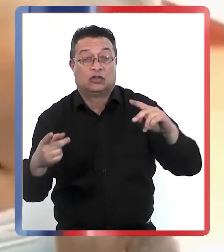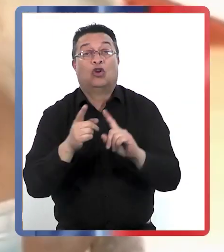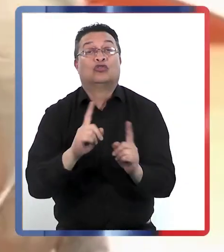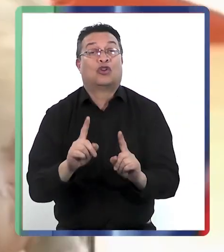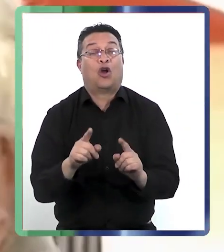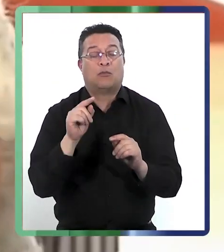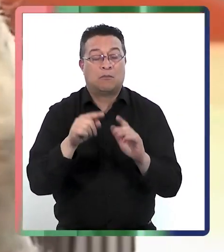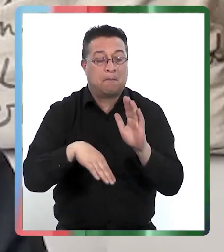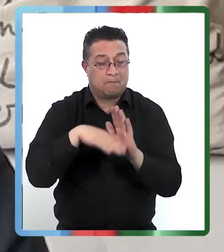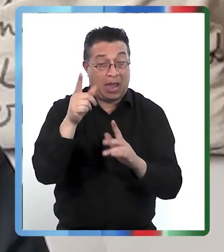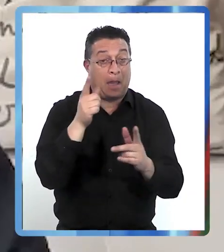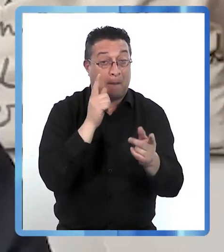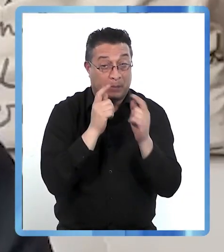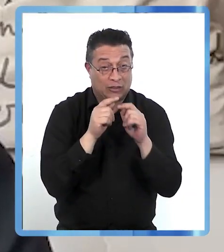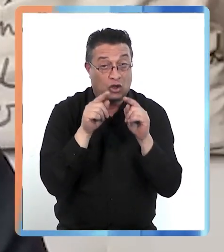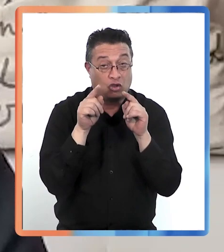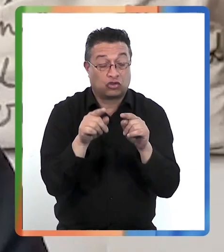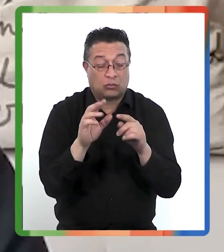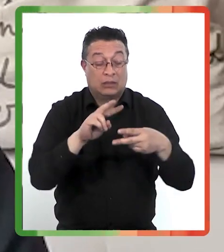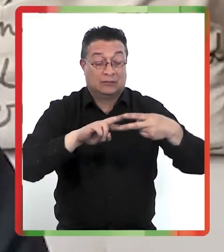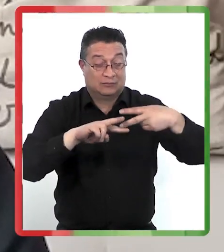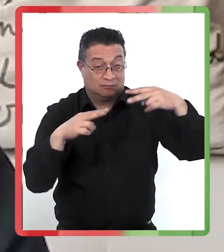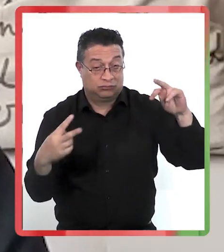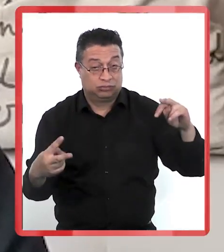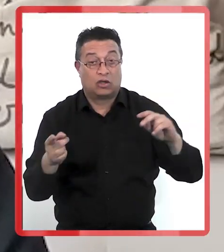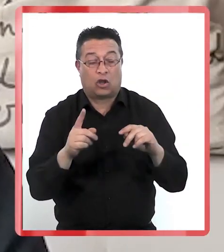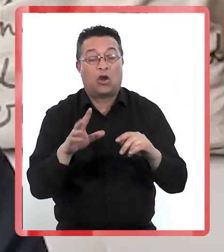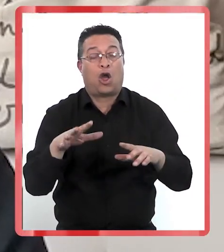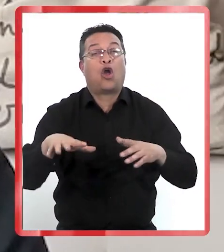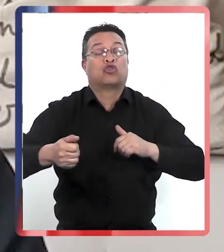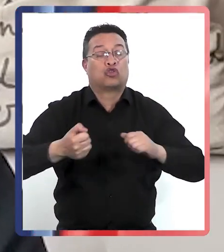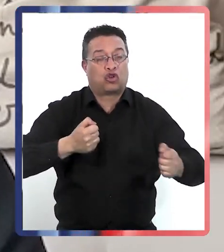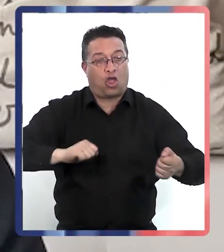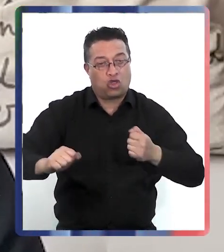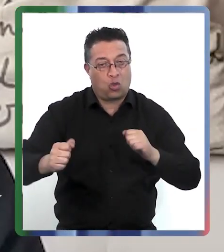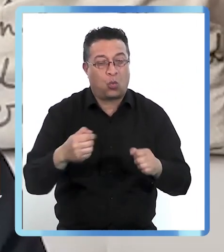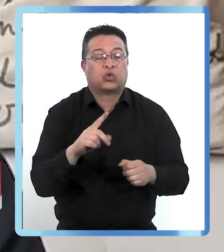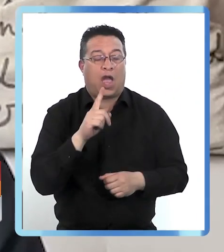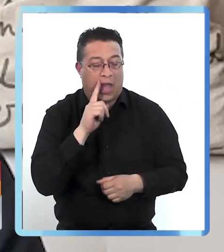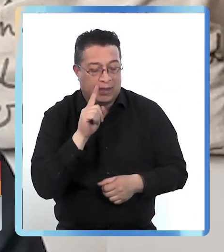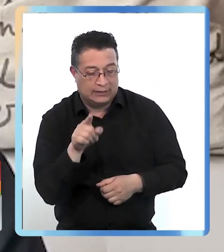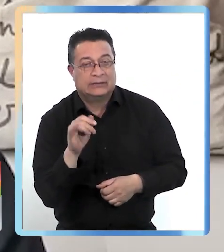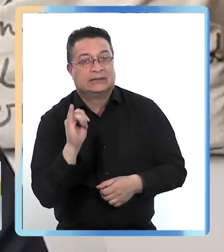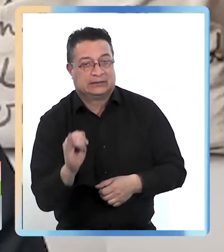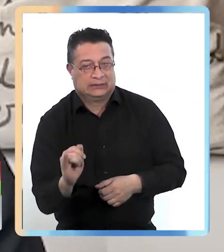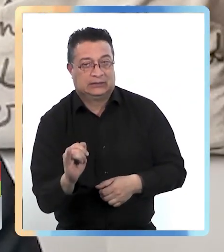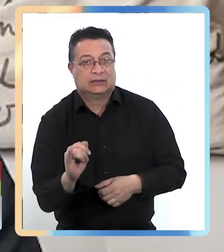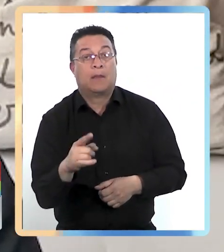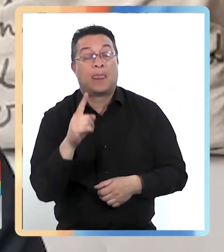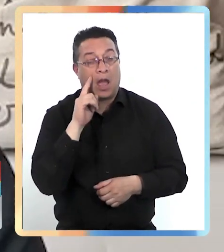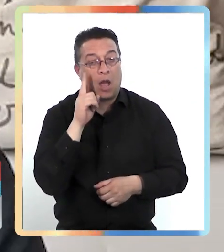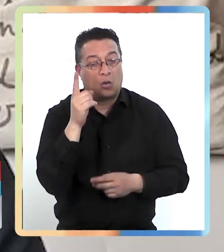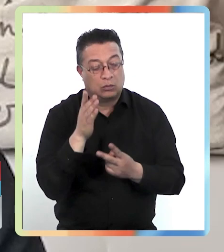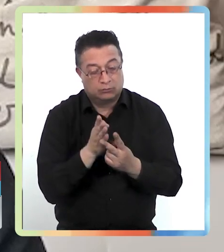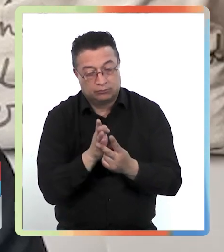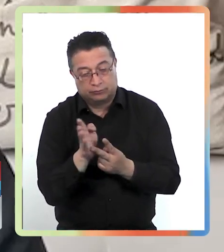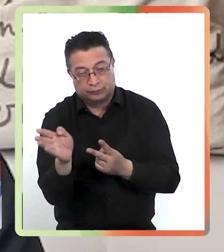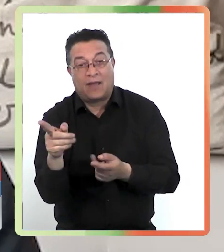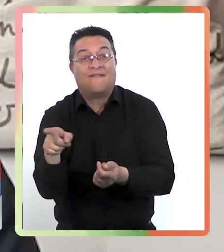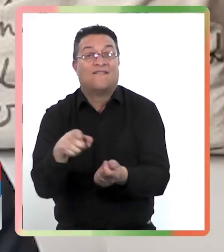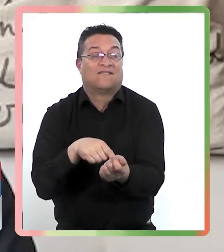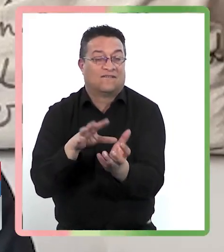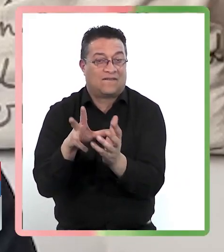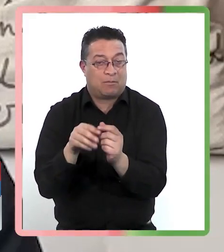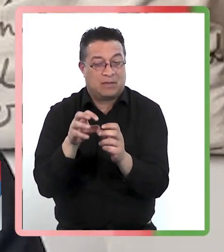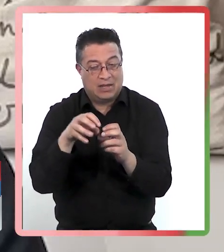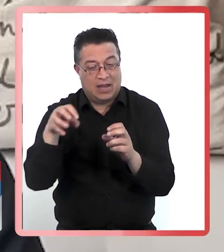los principales factores de riesgo no están tanto dados por los genes, sino que más bien por conductas que uno puede tener. Existe una variante, que es una